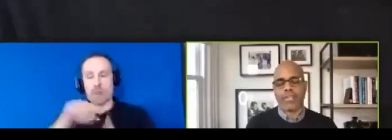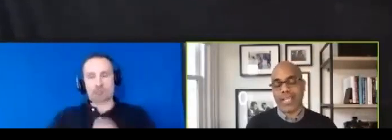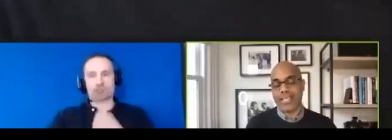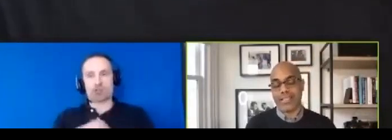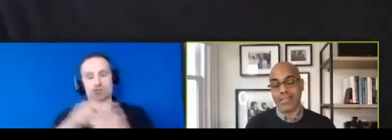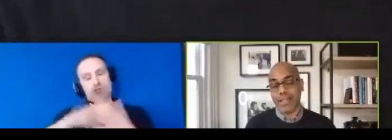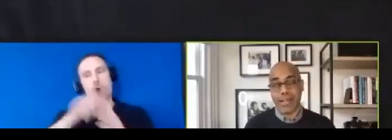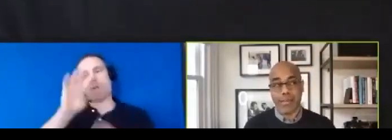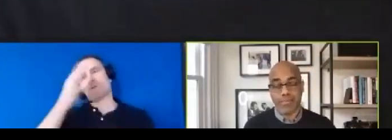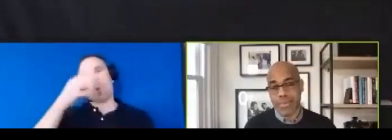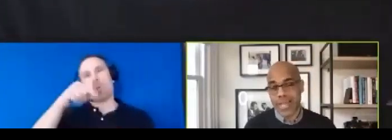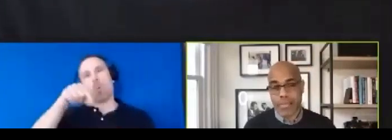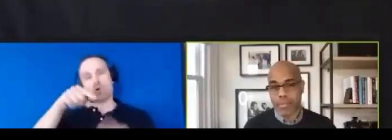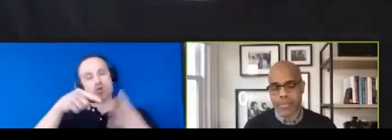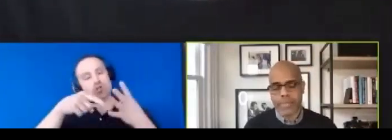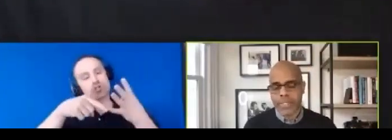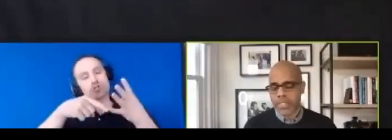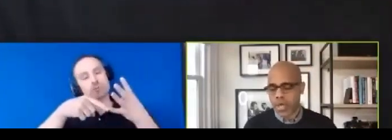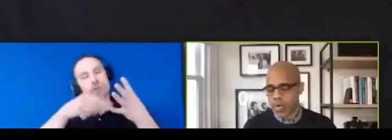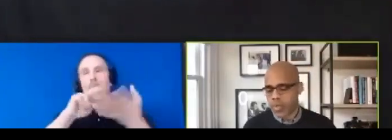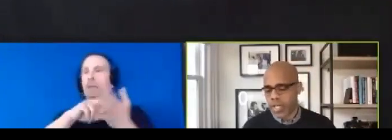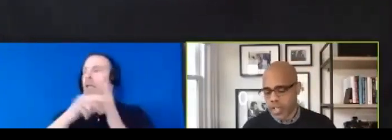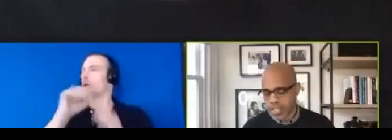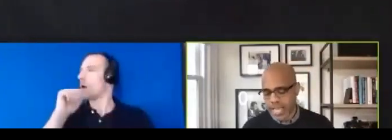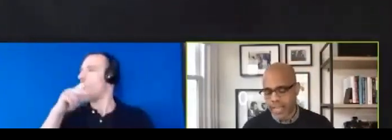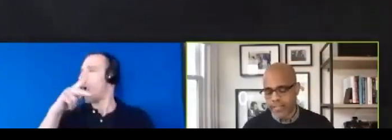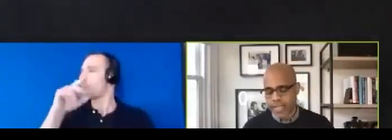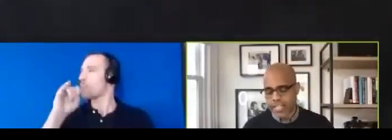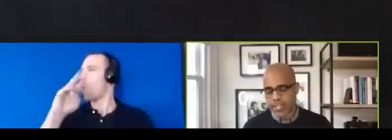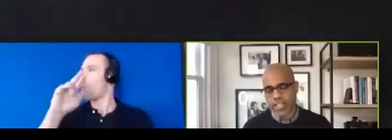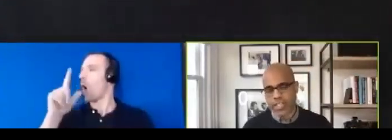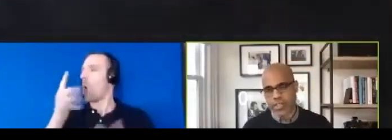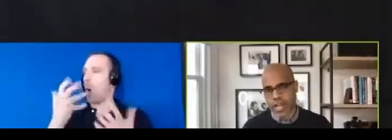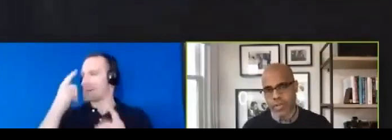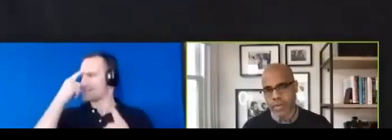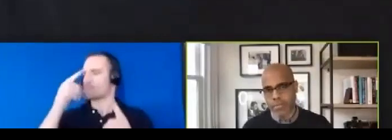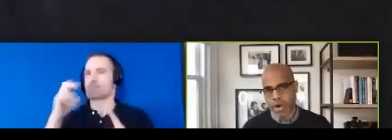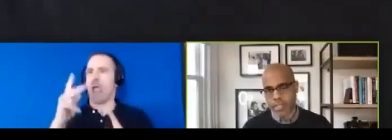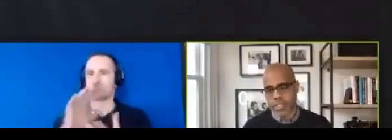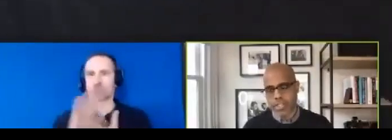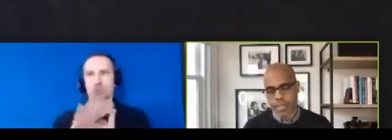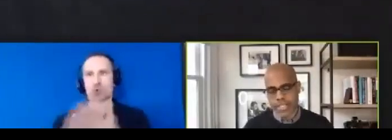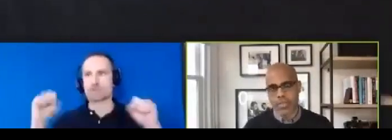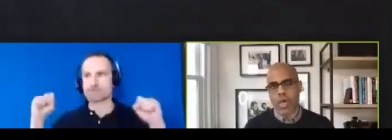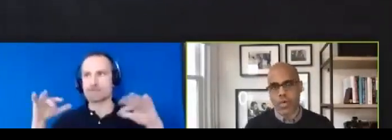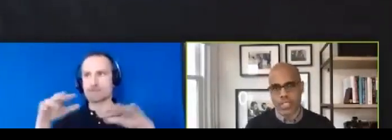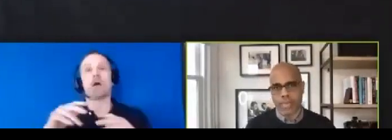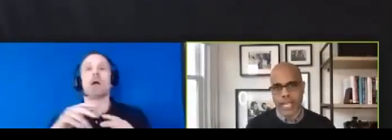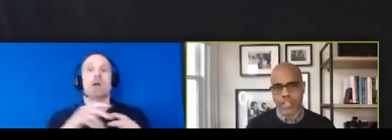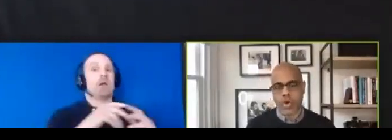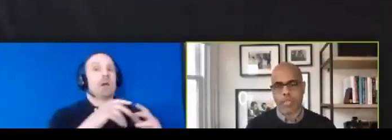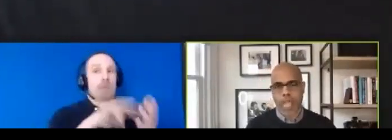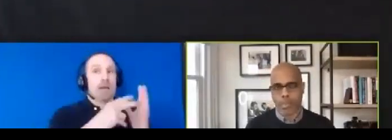niños a centros de cuidado de niños o que cuidan ellos para para mantenerse este vamos